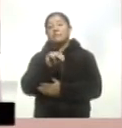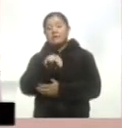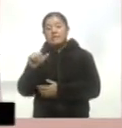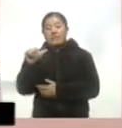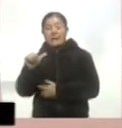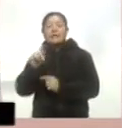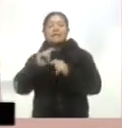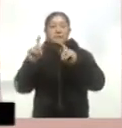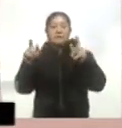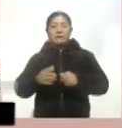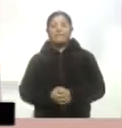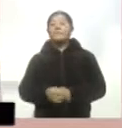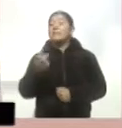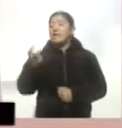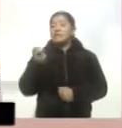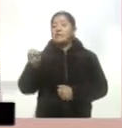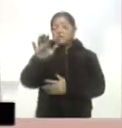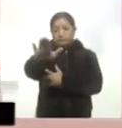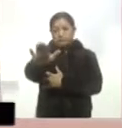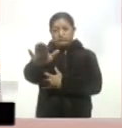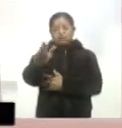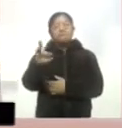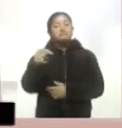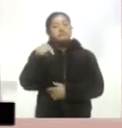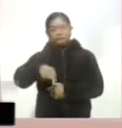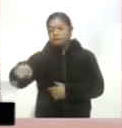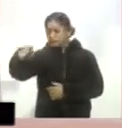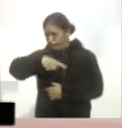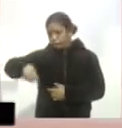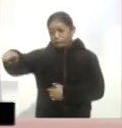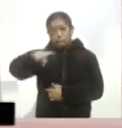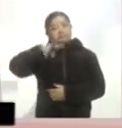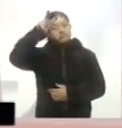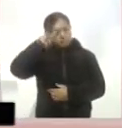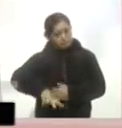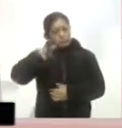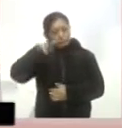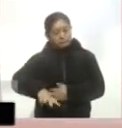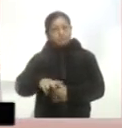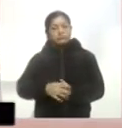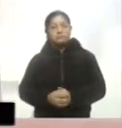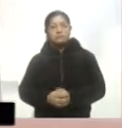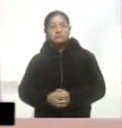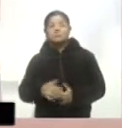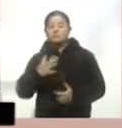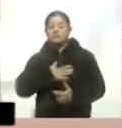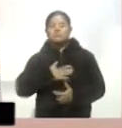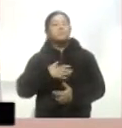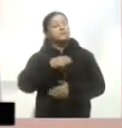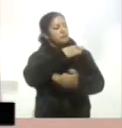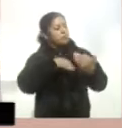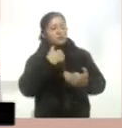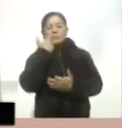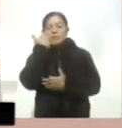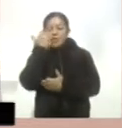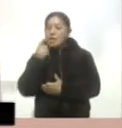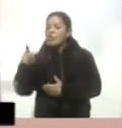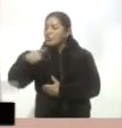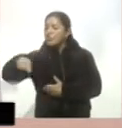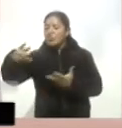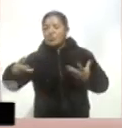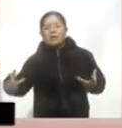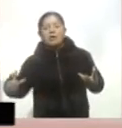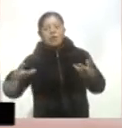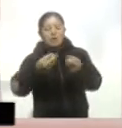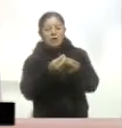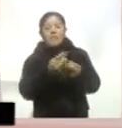de protesta sea un espacio para que, en verdad, como lo pretendemos todo, pueda contribuir